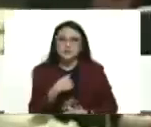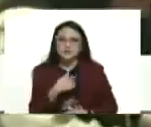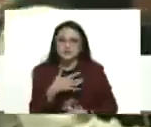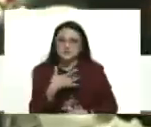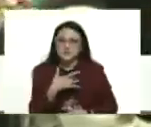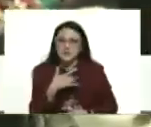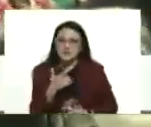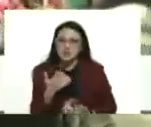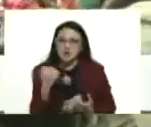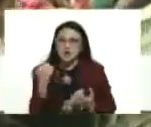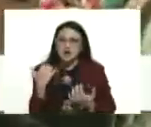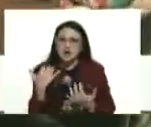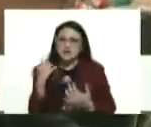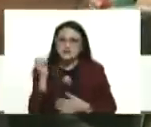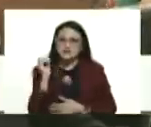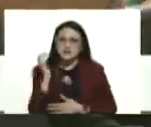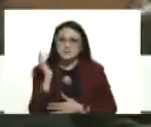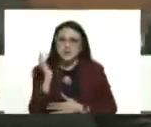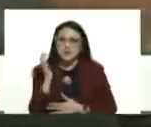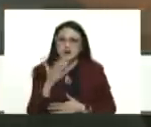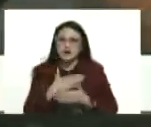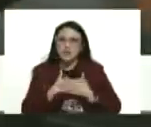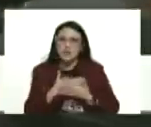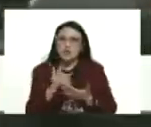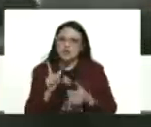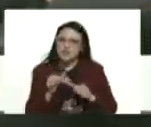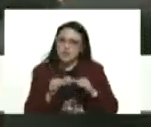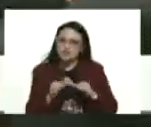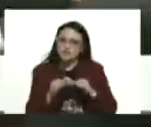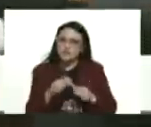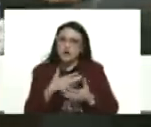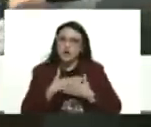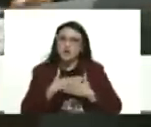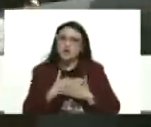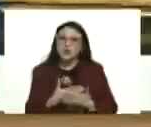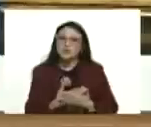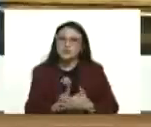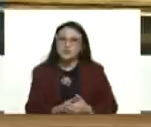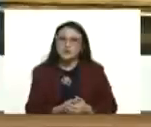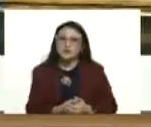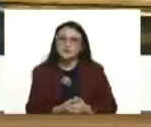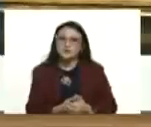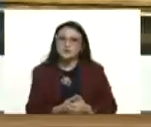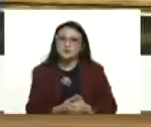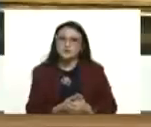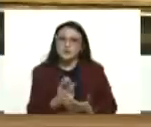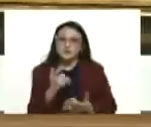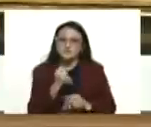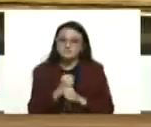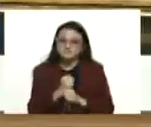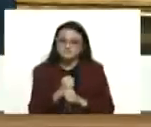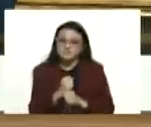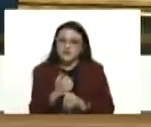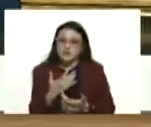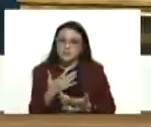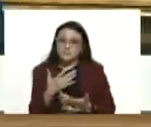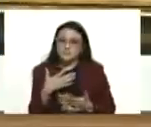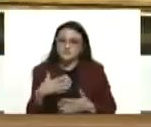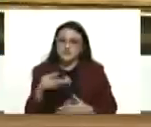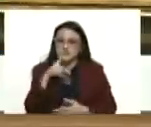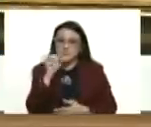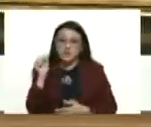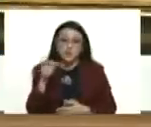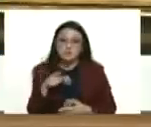siento que esta Asamblea colabora y debe continuar colaborando con esta cruzada que ha emprendido el presidente Maduro y que no le ha